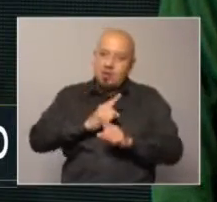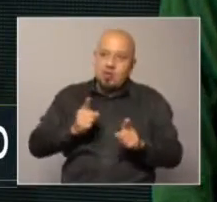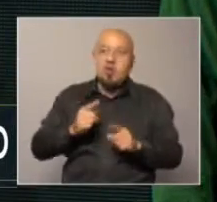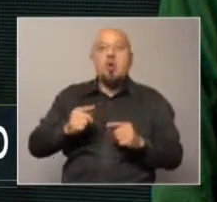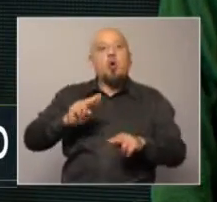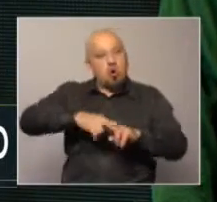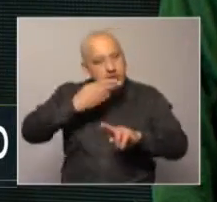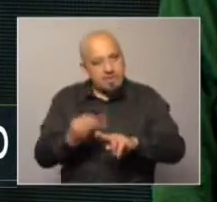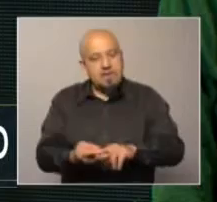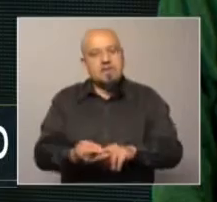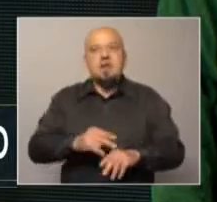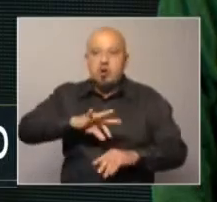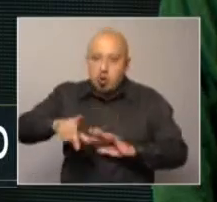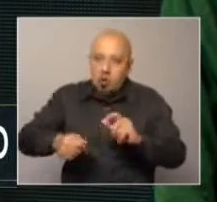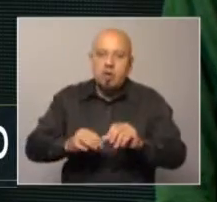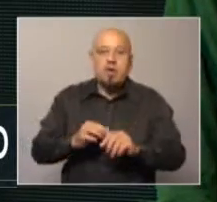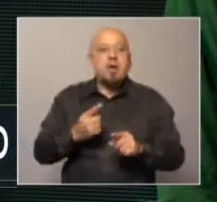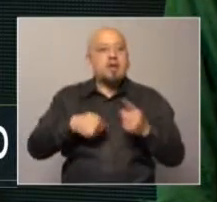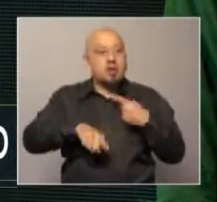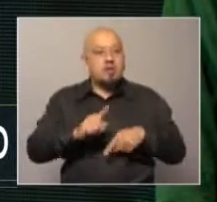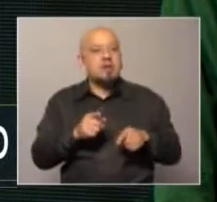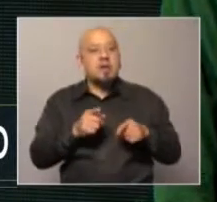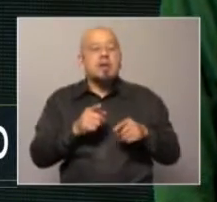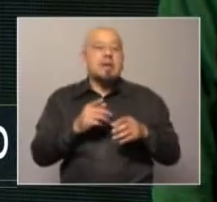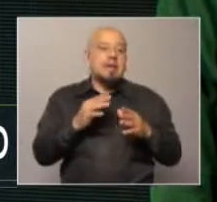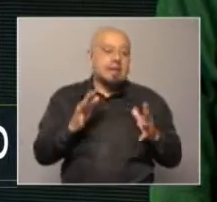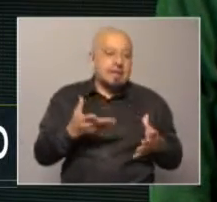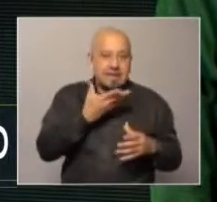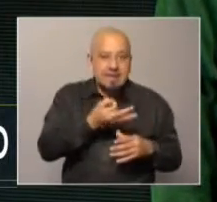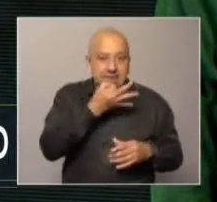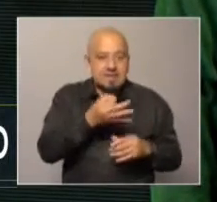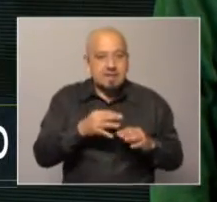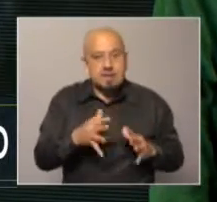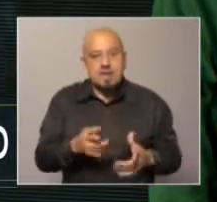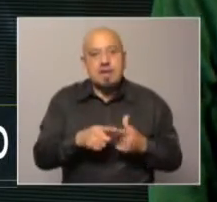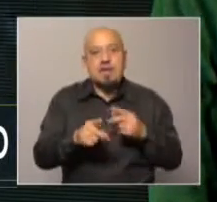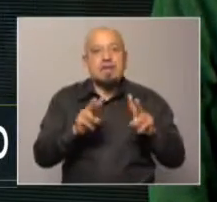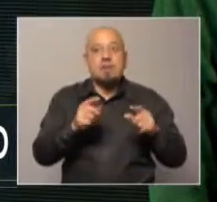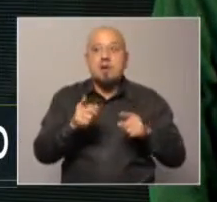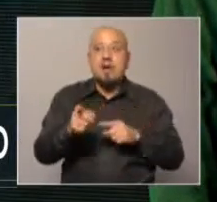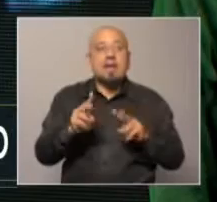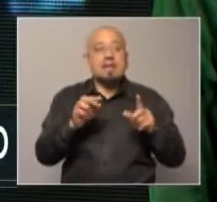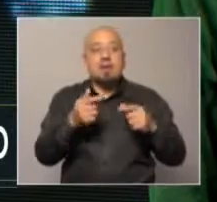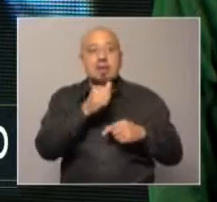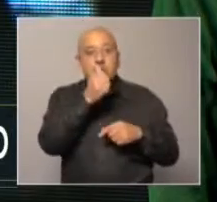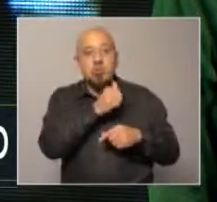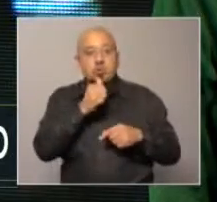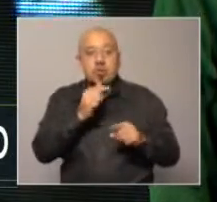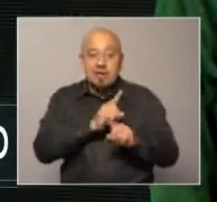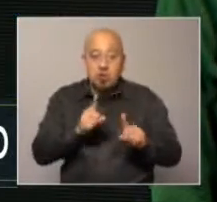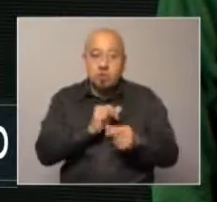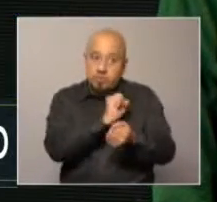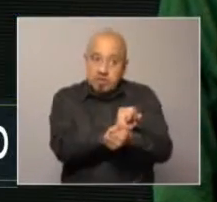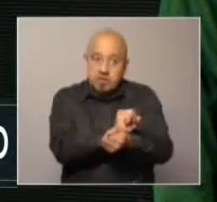aplican medidas no privativas hay un 30% de reincidencia. O sea, quiere decir que las medidas no privativas tienen un alto impacto